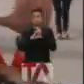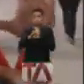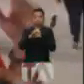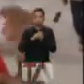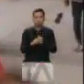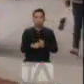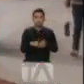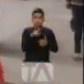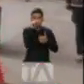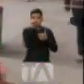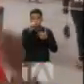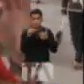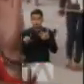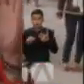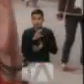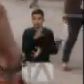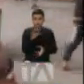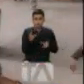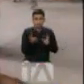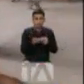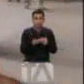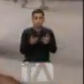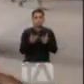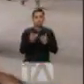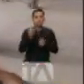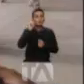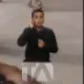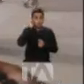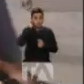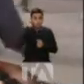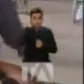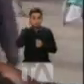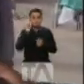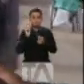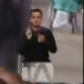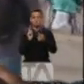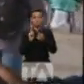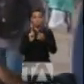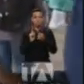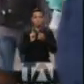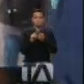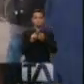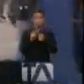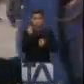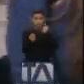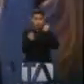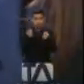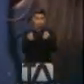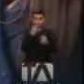los protocolos que nosotros manejamos, las mujeres pueden, desde que están dentro de la unidad,